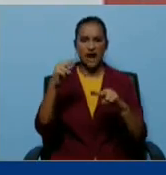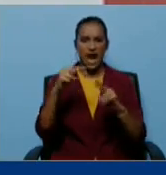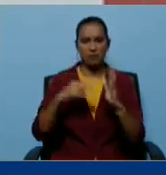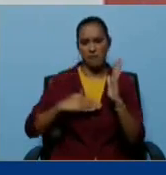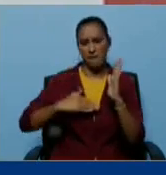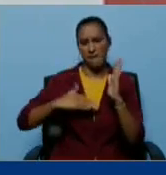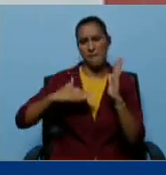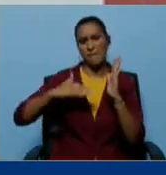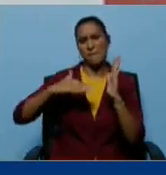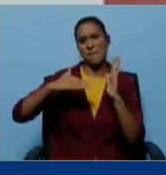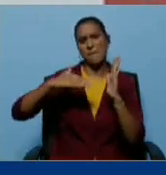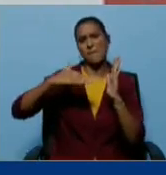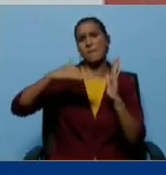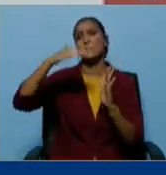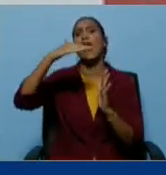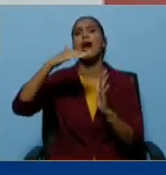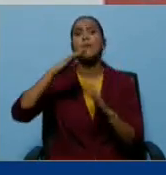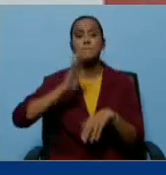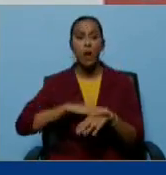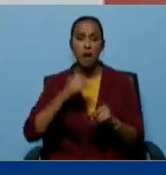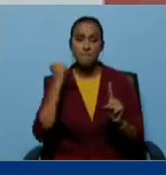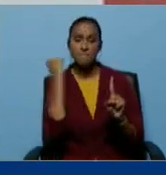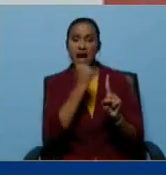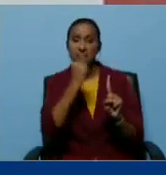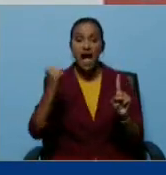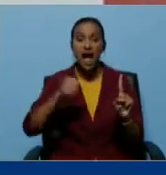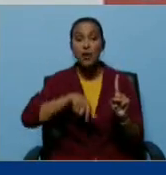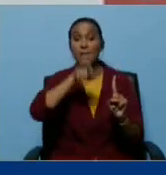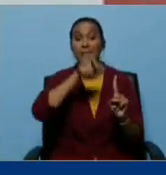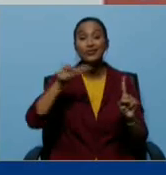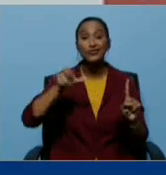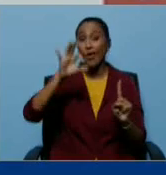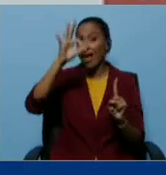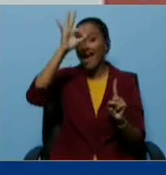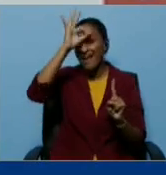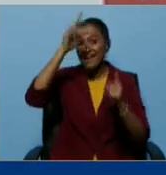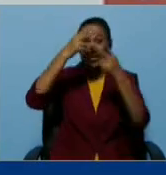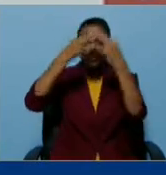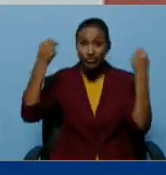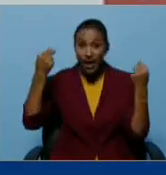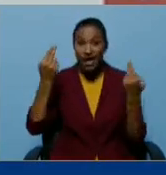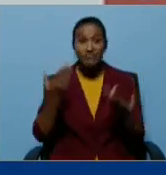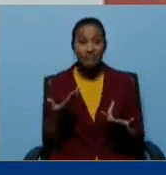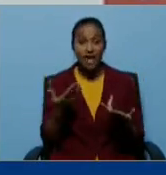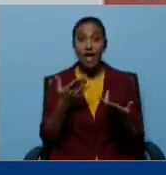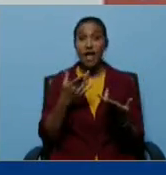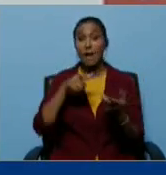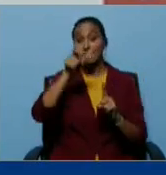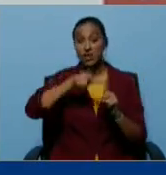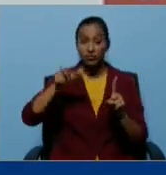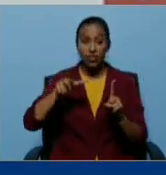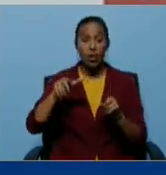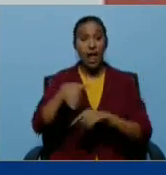Atacaron y asesinaron ciudadanos inocentes que iban como transeúntes en las calles.